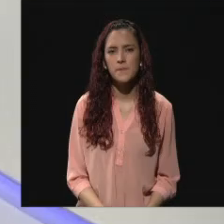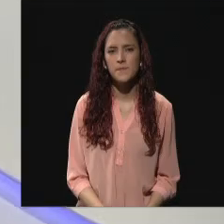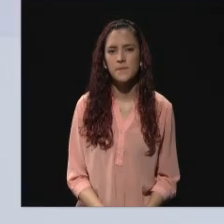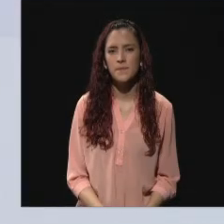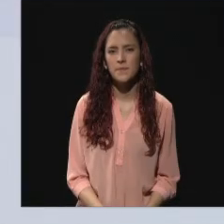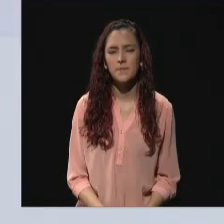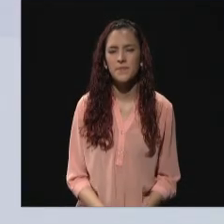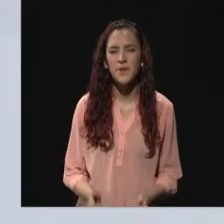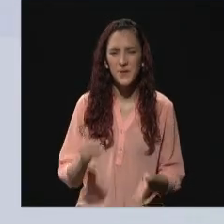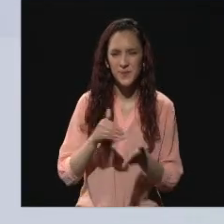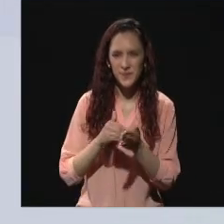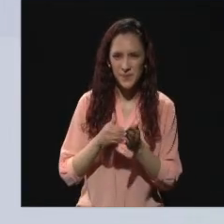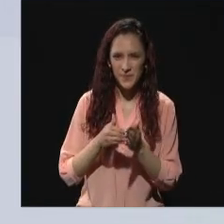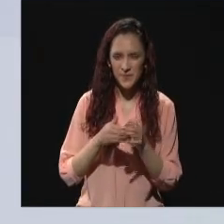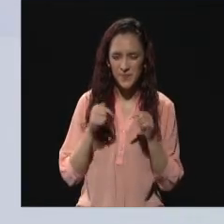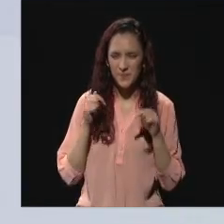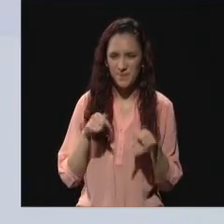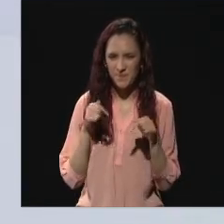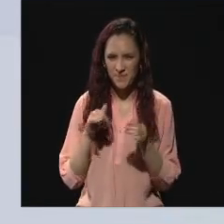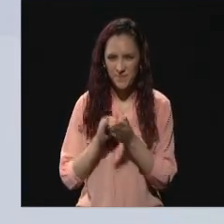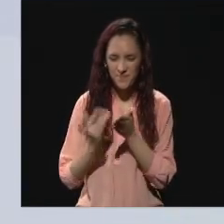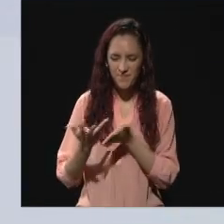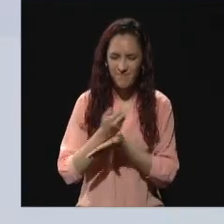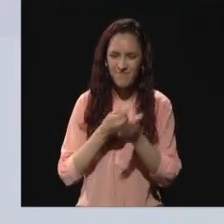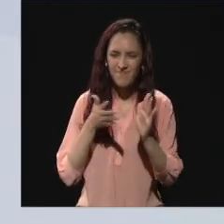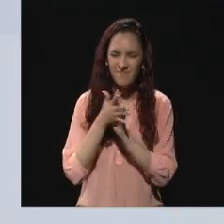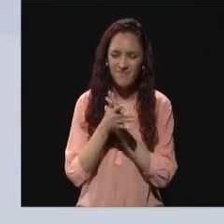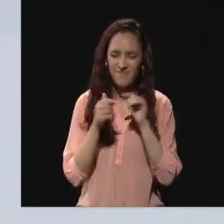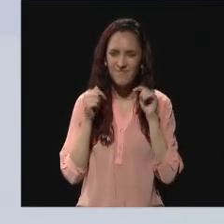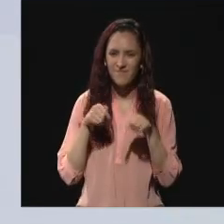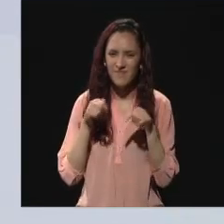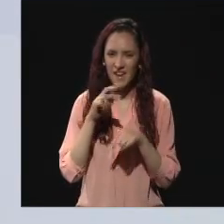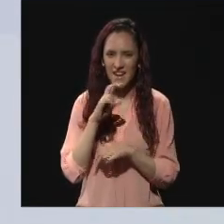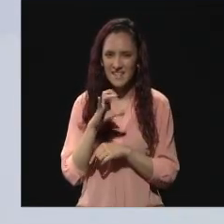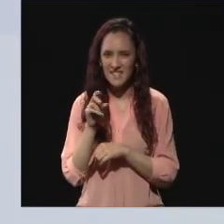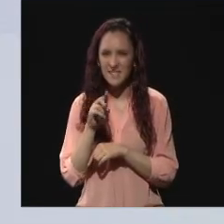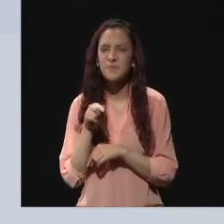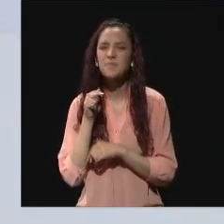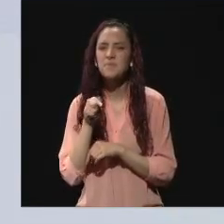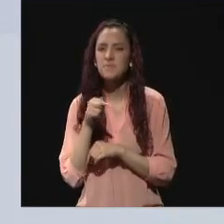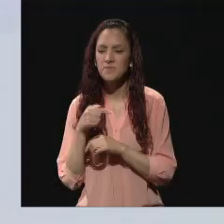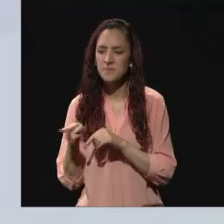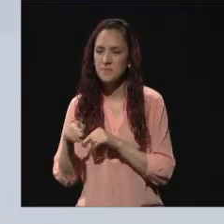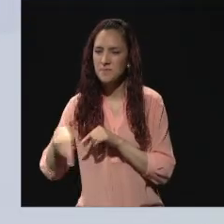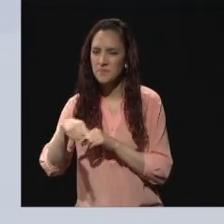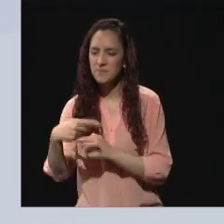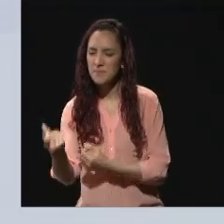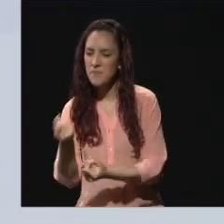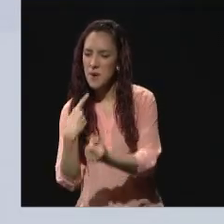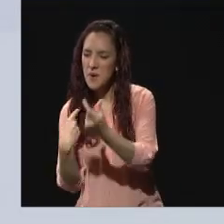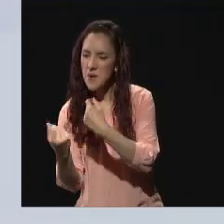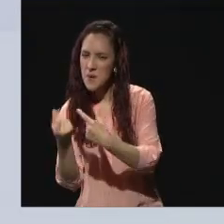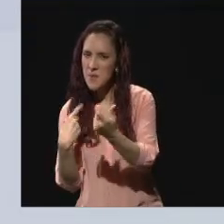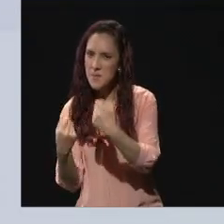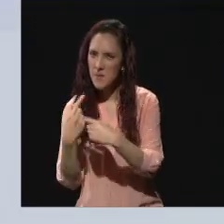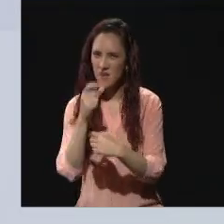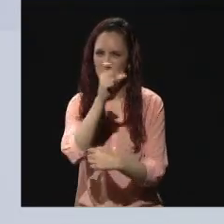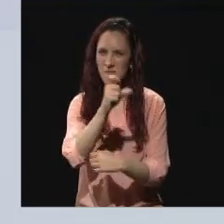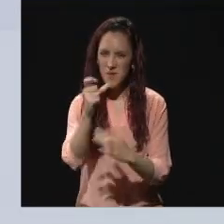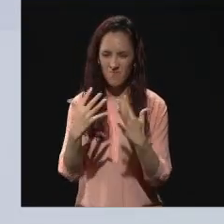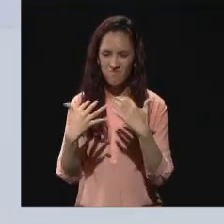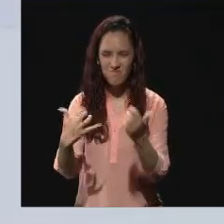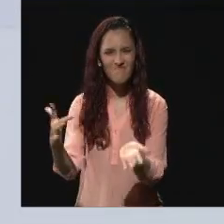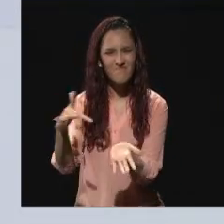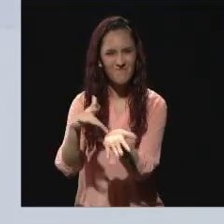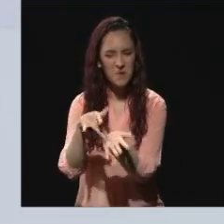retomamos nuestra rendición de cuentas de la crc con las preguntas en estudio tenemos inicialmente un